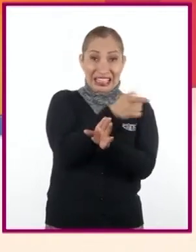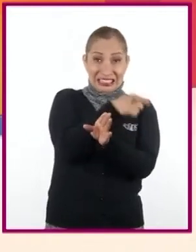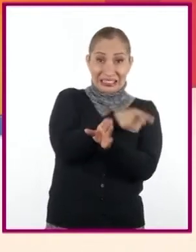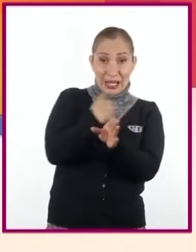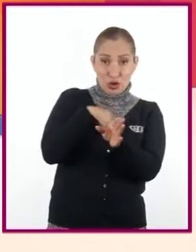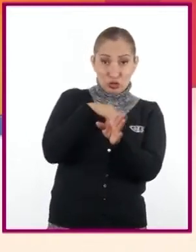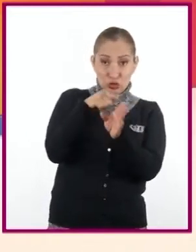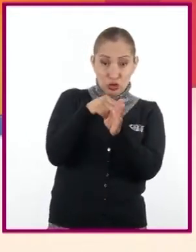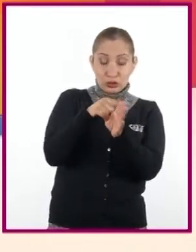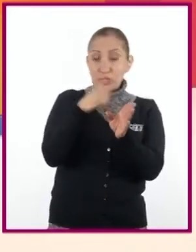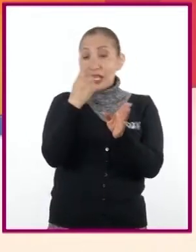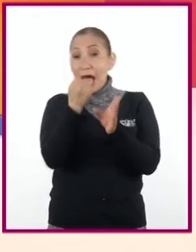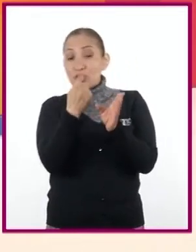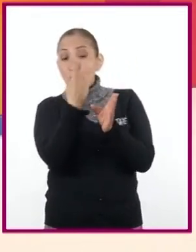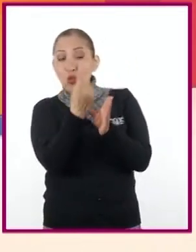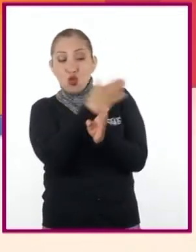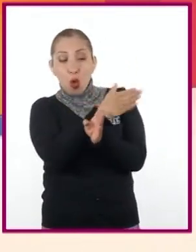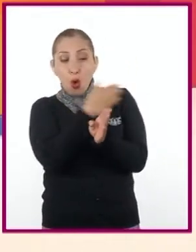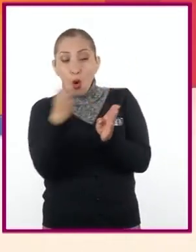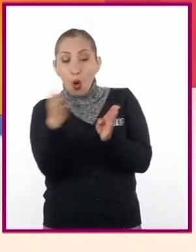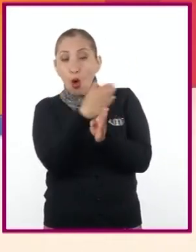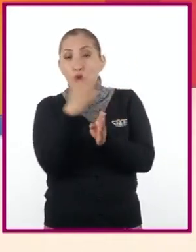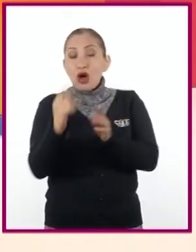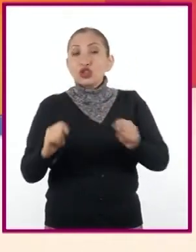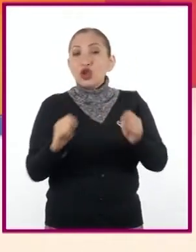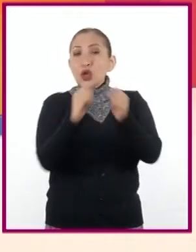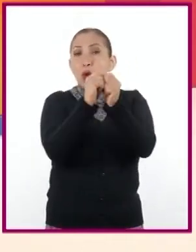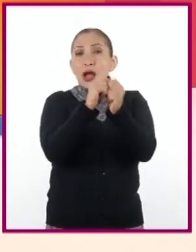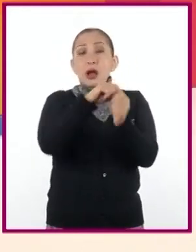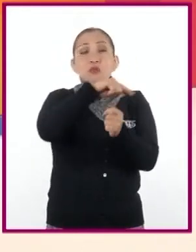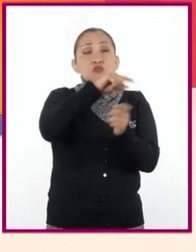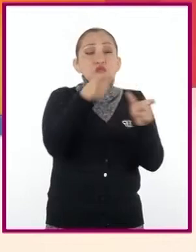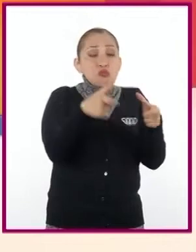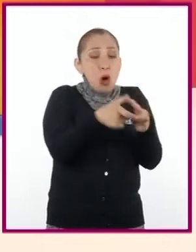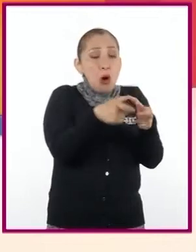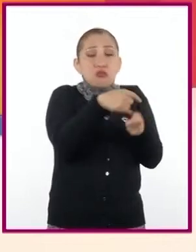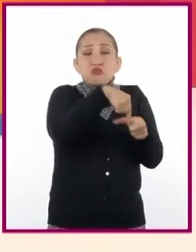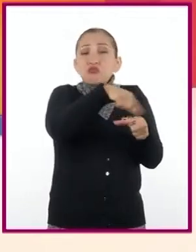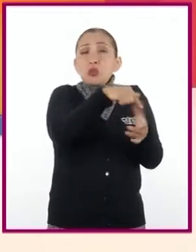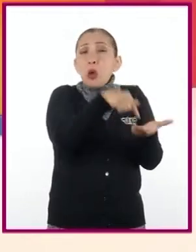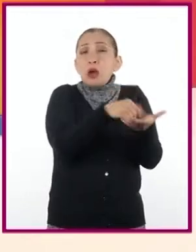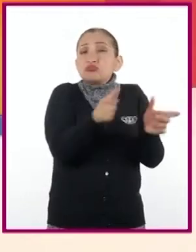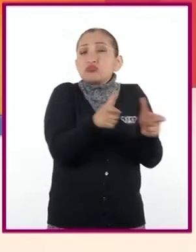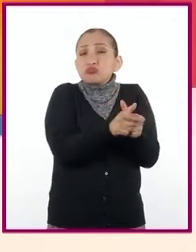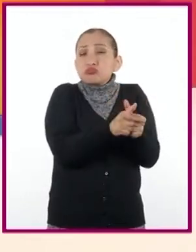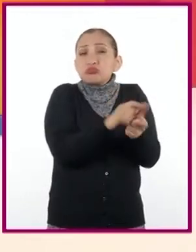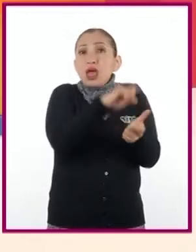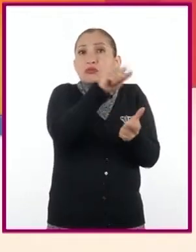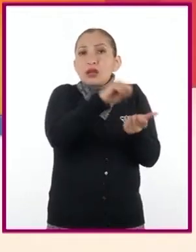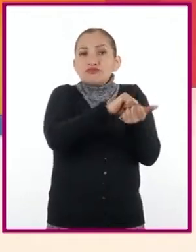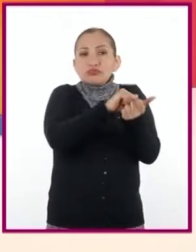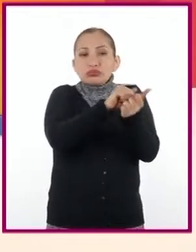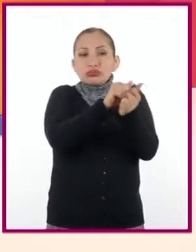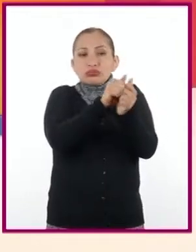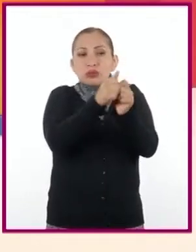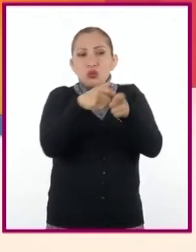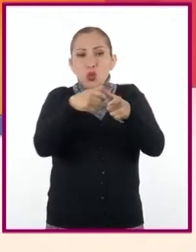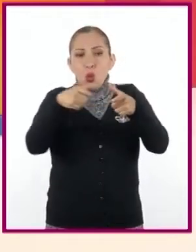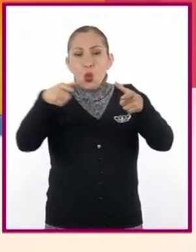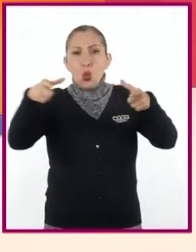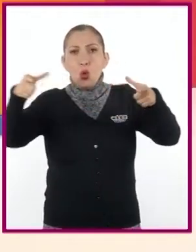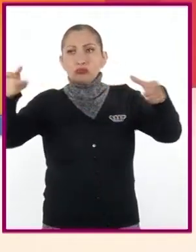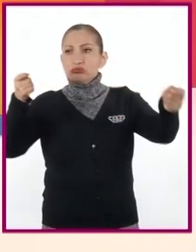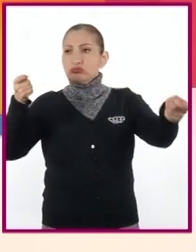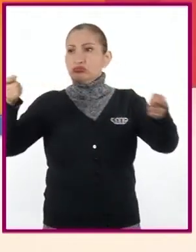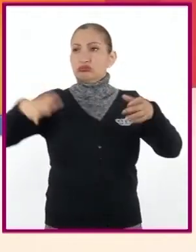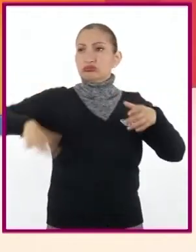el año 1, Teotihuacán, de ser un asentamiento de poca importancia, se convirtió en la potencia